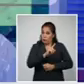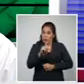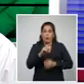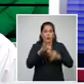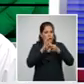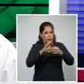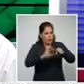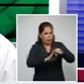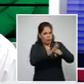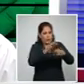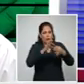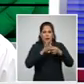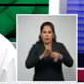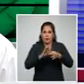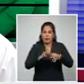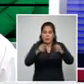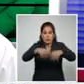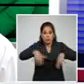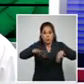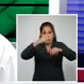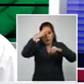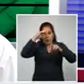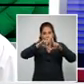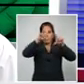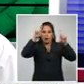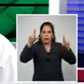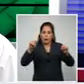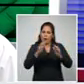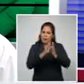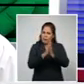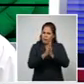Cuba, Pepe, todas las personas que me escuchan,